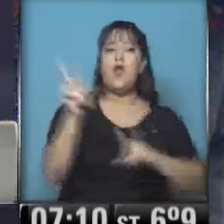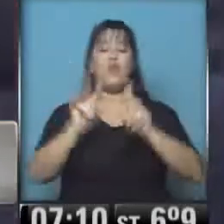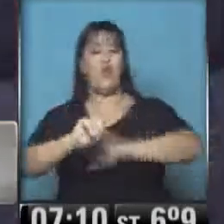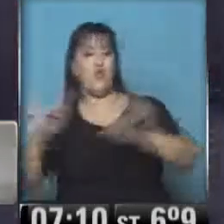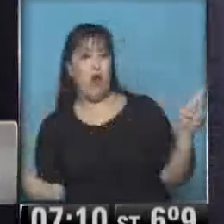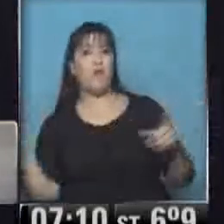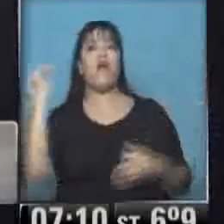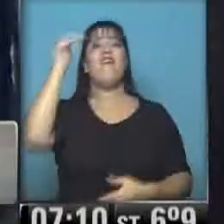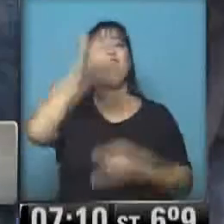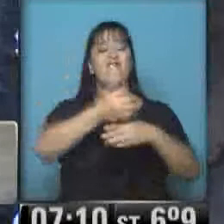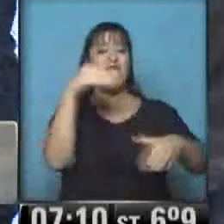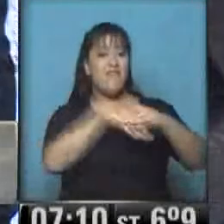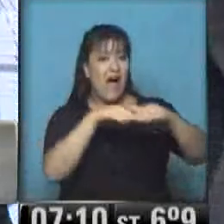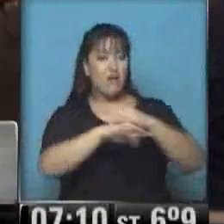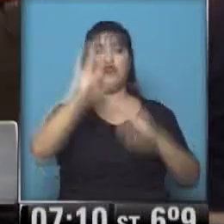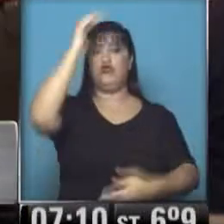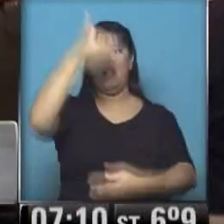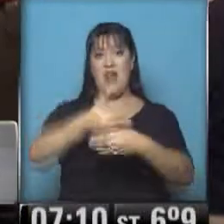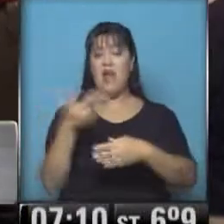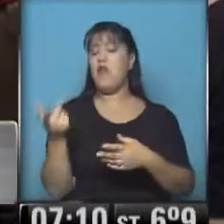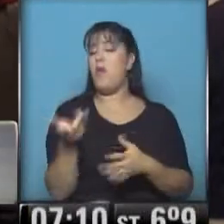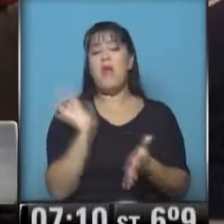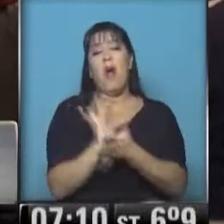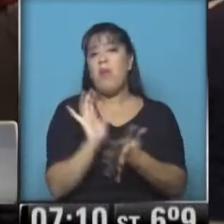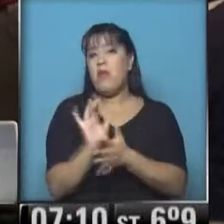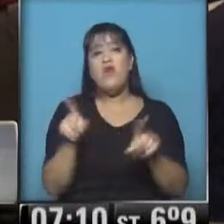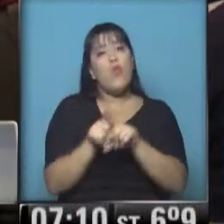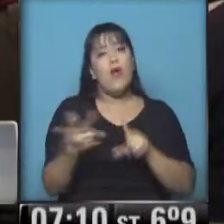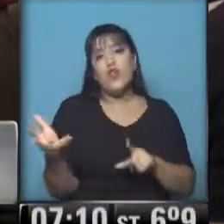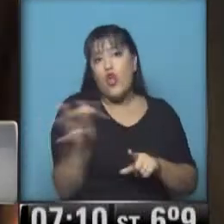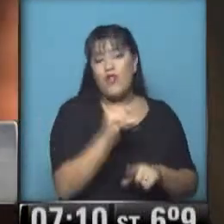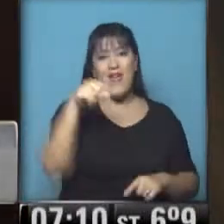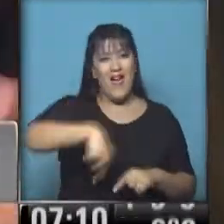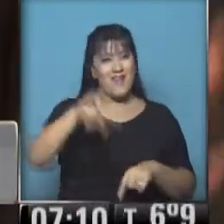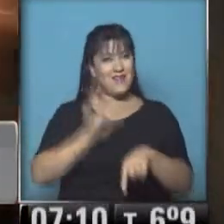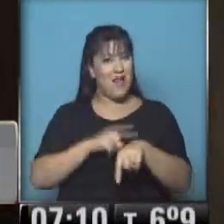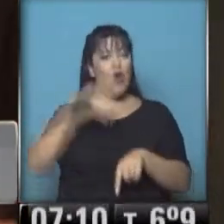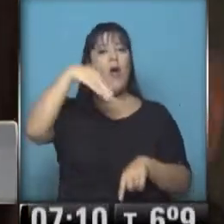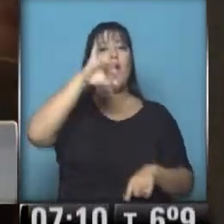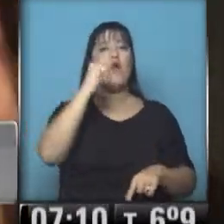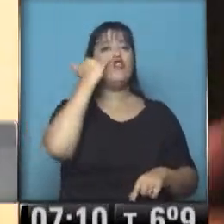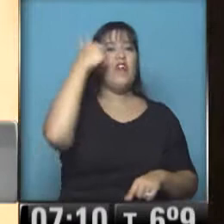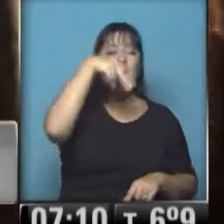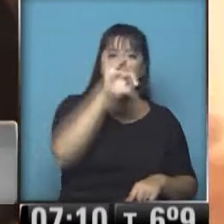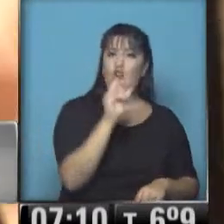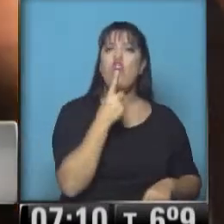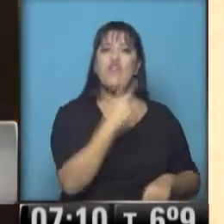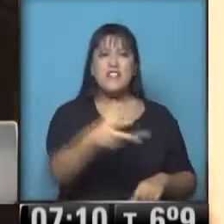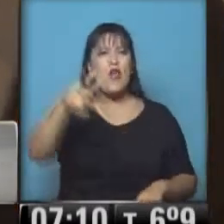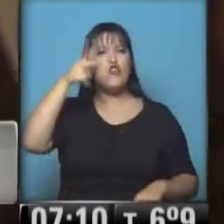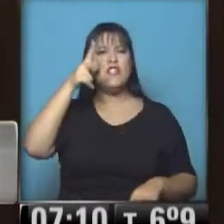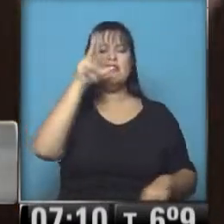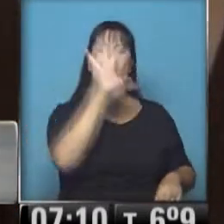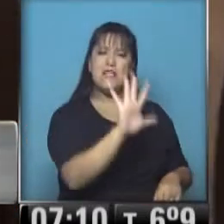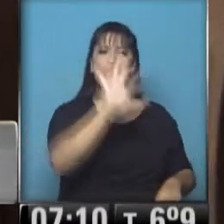actividad comercial fue casi habitual a esa hora moyano insistía con un 85% de adhesión